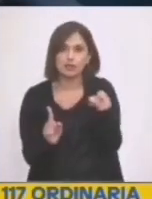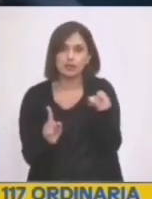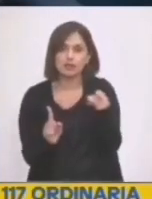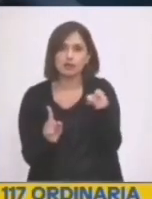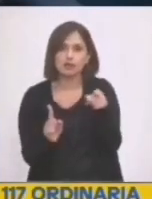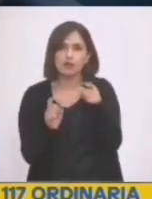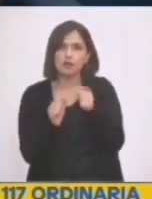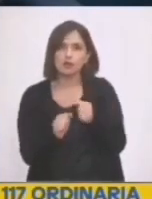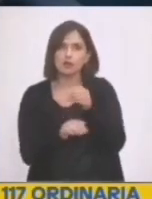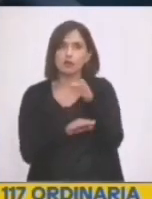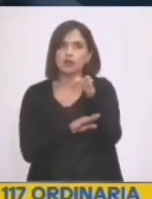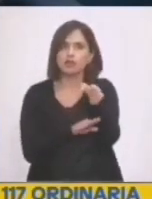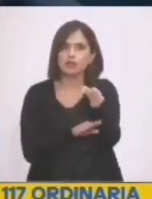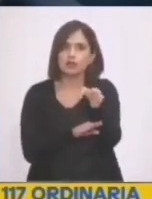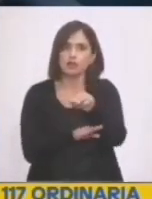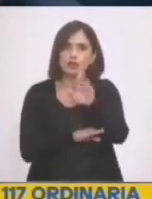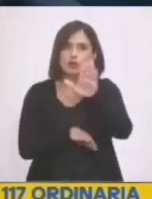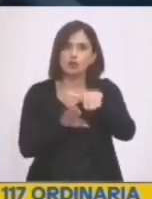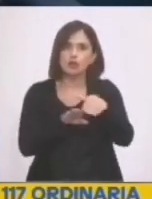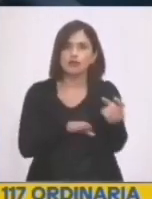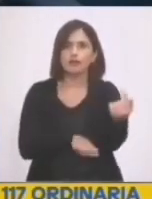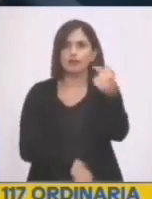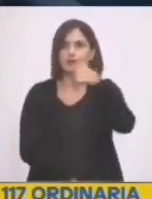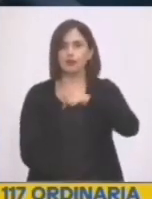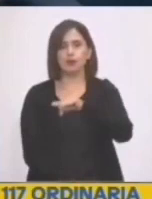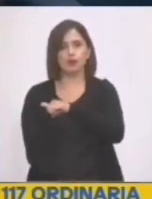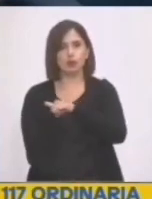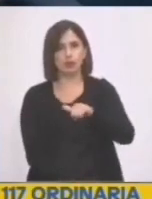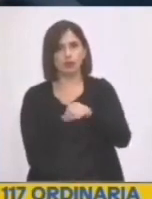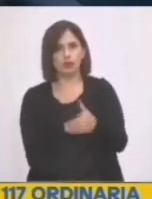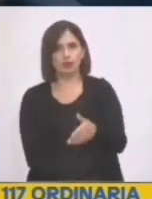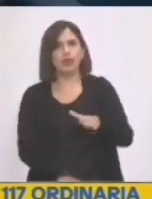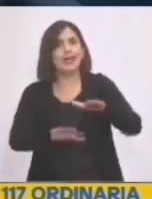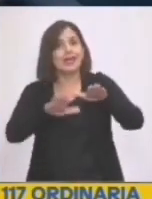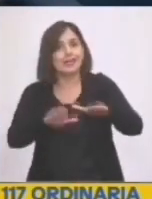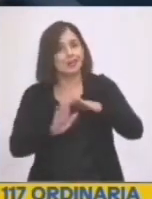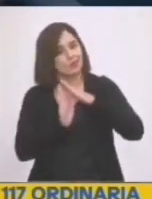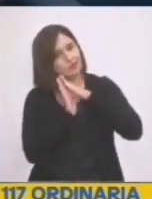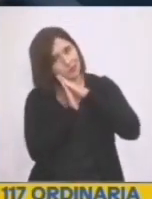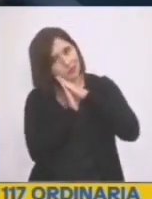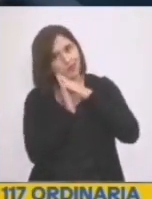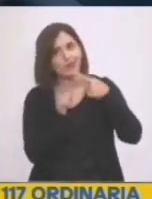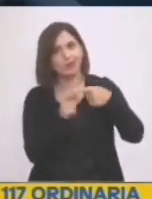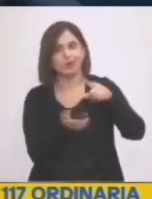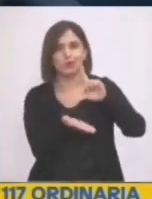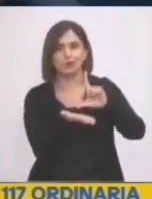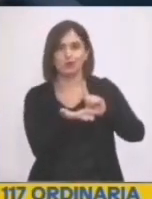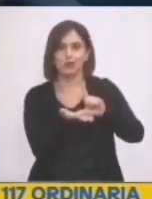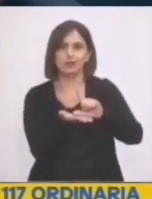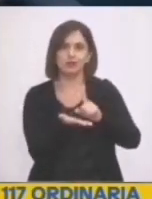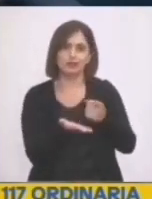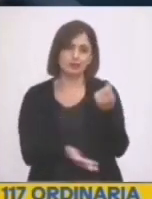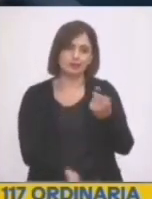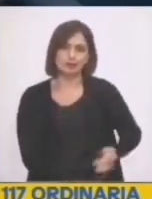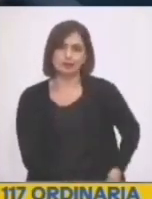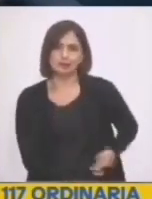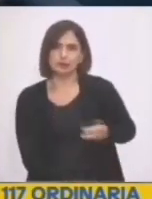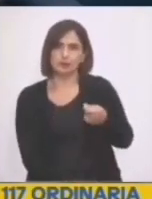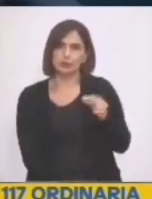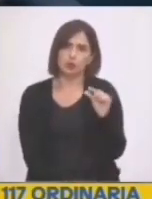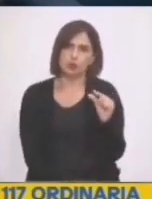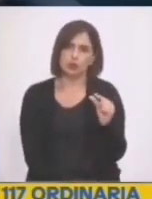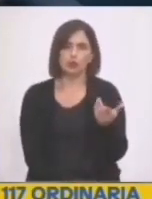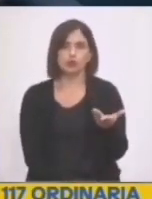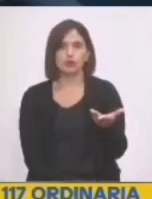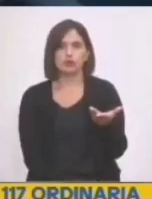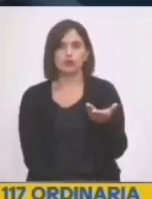y a veces no pueden regresar en el día porque el trámite no alcanzó tienen que quedarse a alojar en en otra ciudad donde no les alcanza la Luca en fin